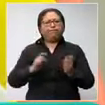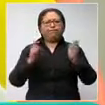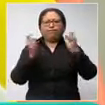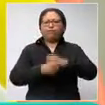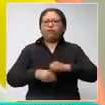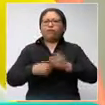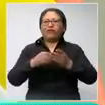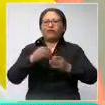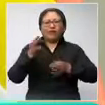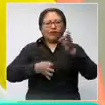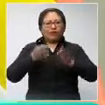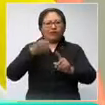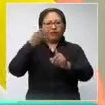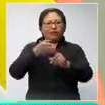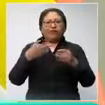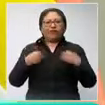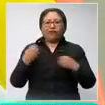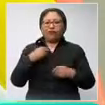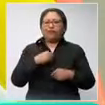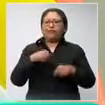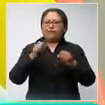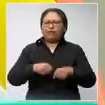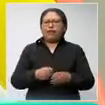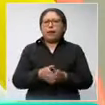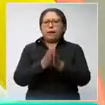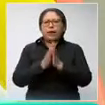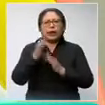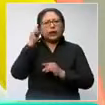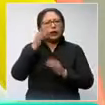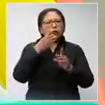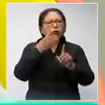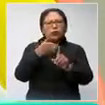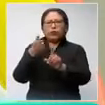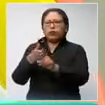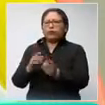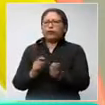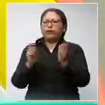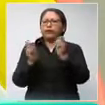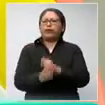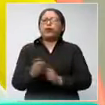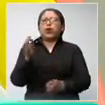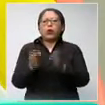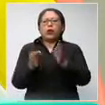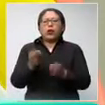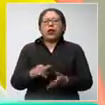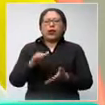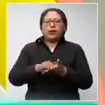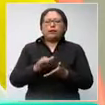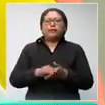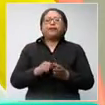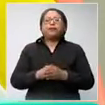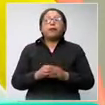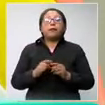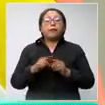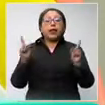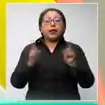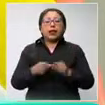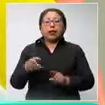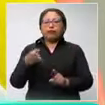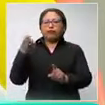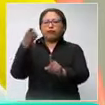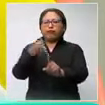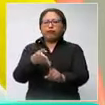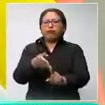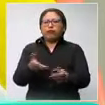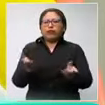transformación de la justicia, es lo que nosotros pensamos es la ruta crítica de la transformación de la justicia. Sin embargo, esta ruta crítica